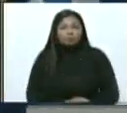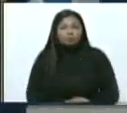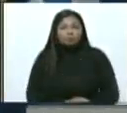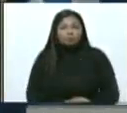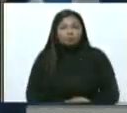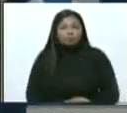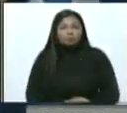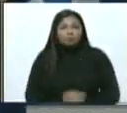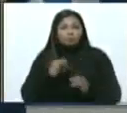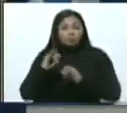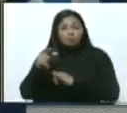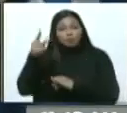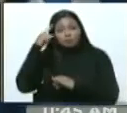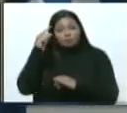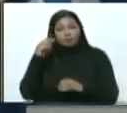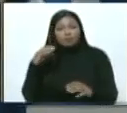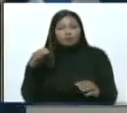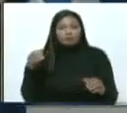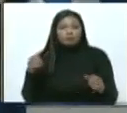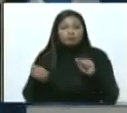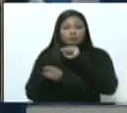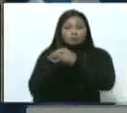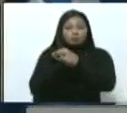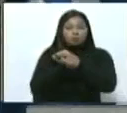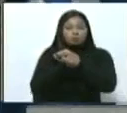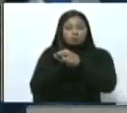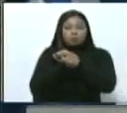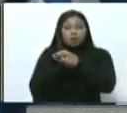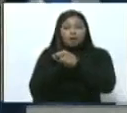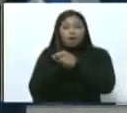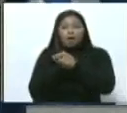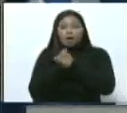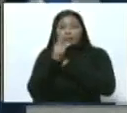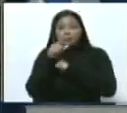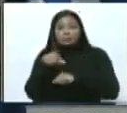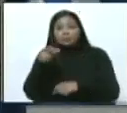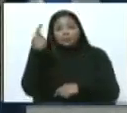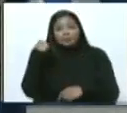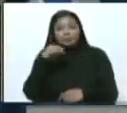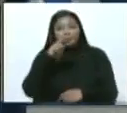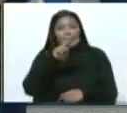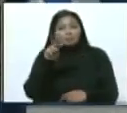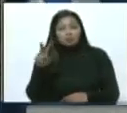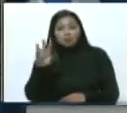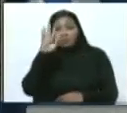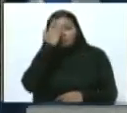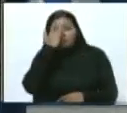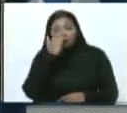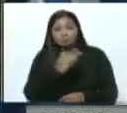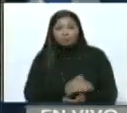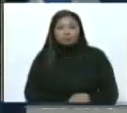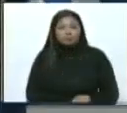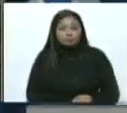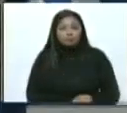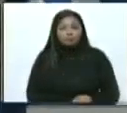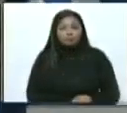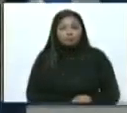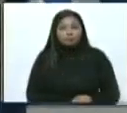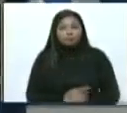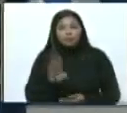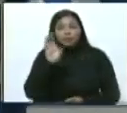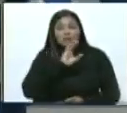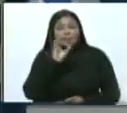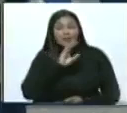El mismo día de su detención, que ocurrió este pasado 22 de febrero, en